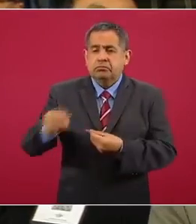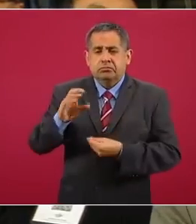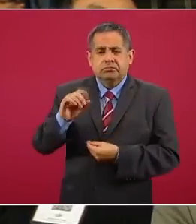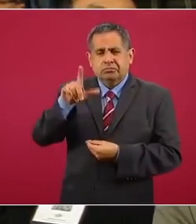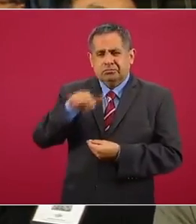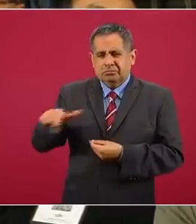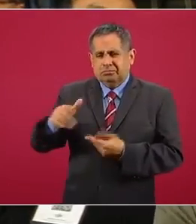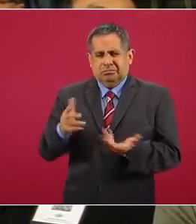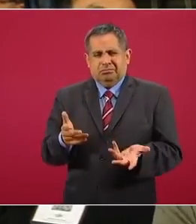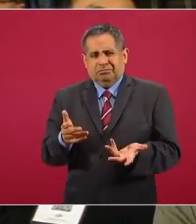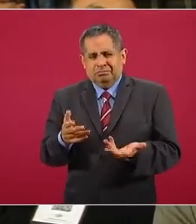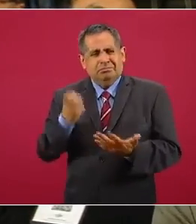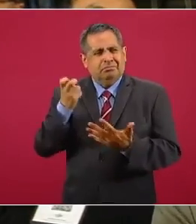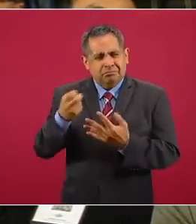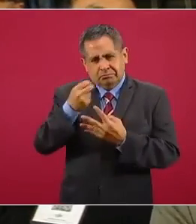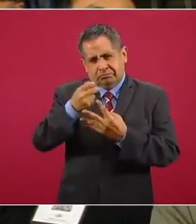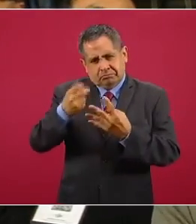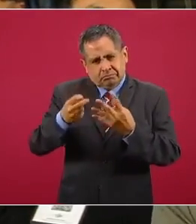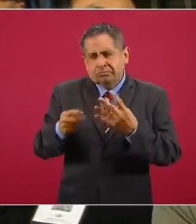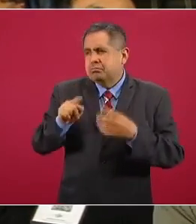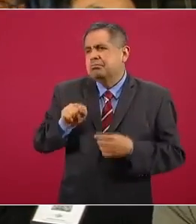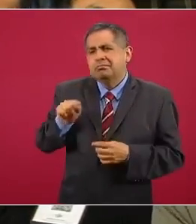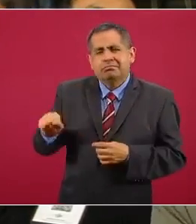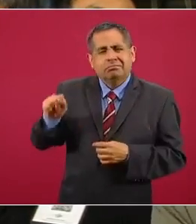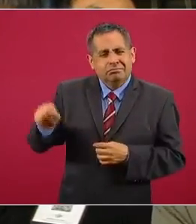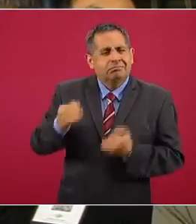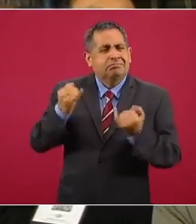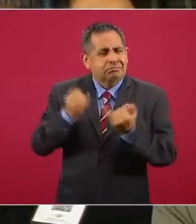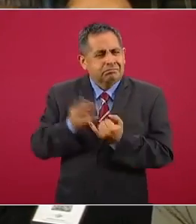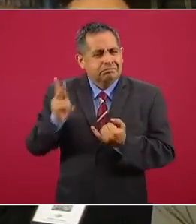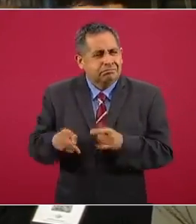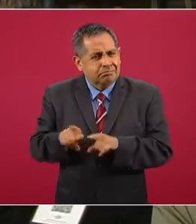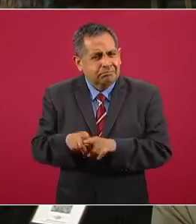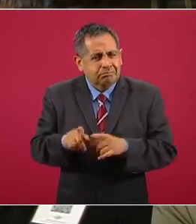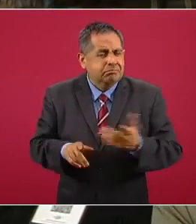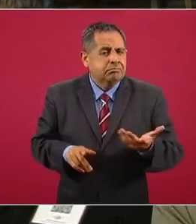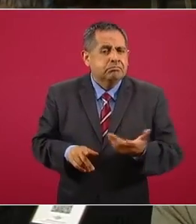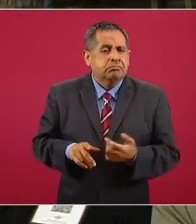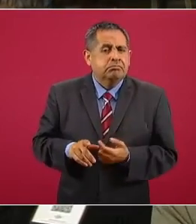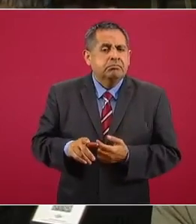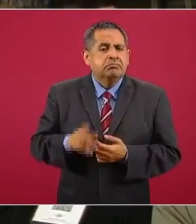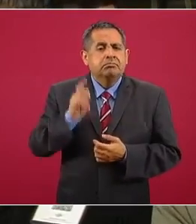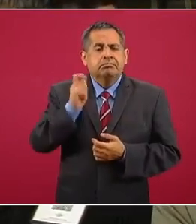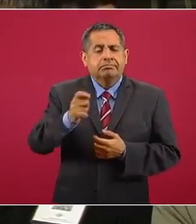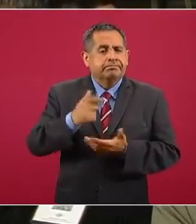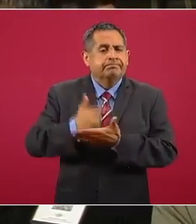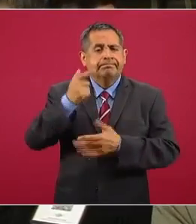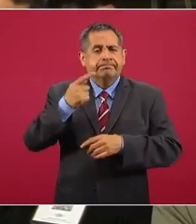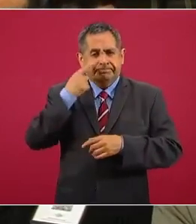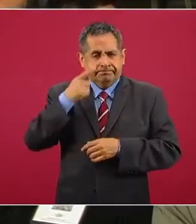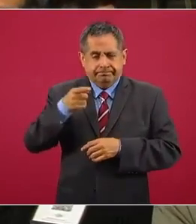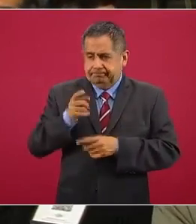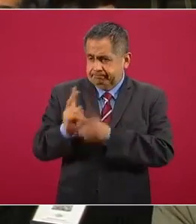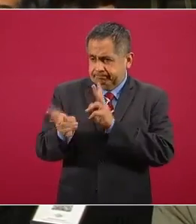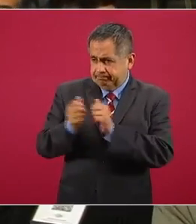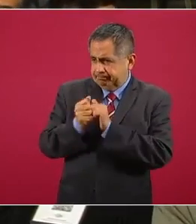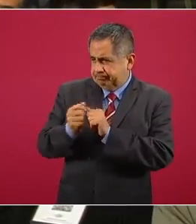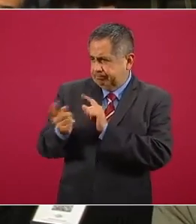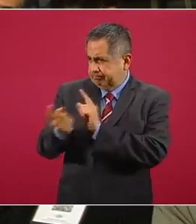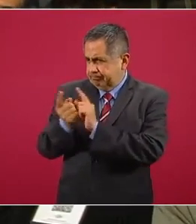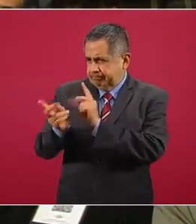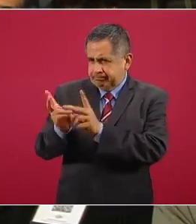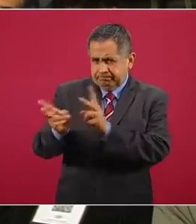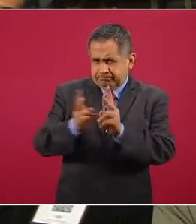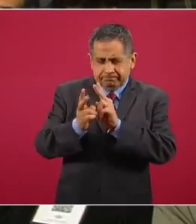¿no? O sea, y hay otras colonias que ocurre lo mismo, ¿no? Pero aquí lo grave es que ahora que yo me entrevisté con algunas personas que